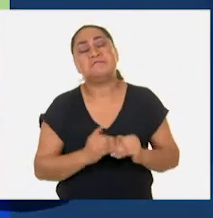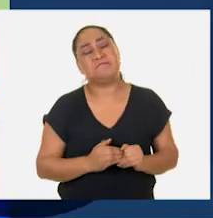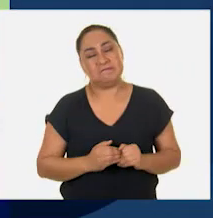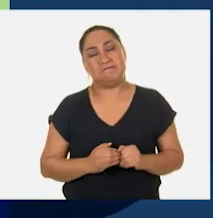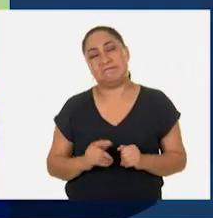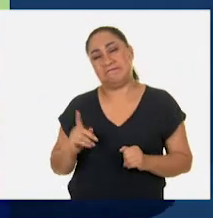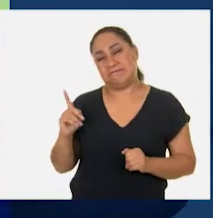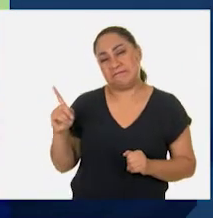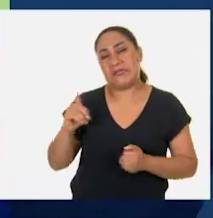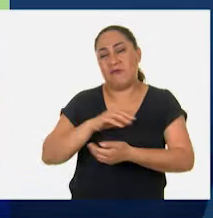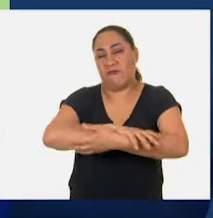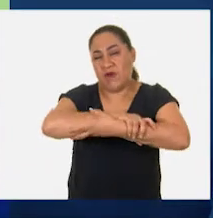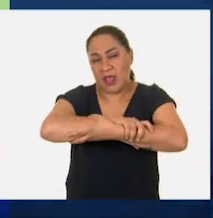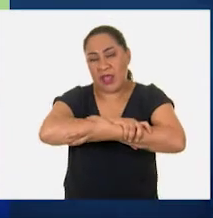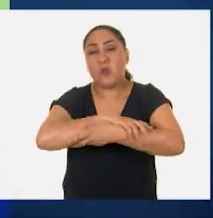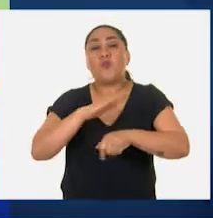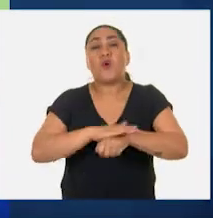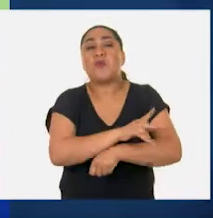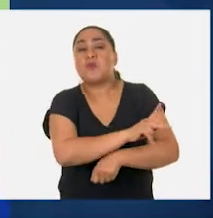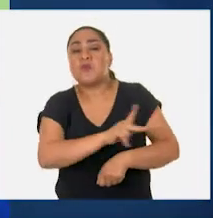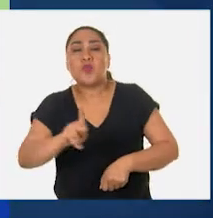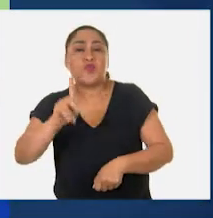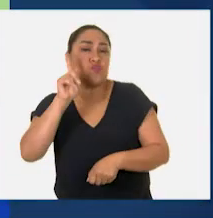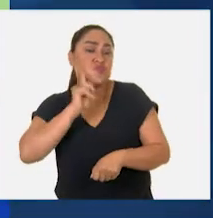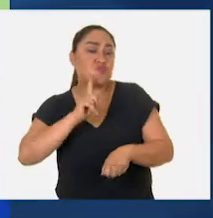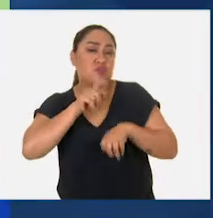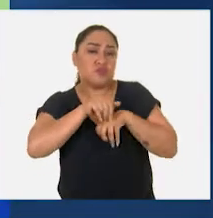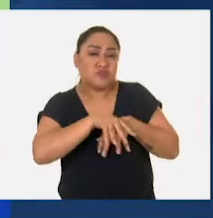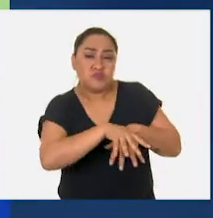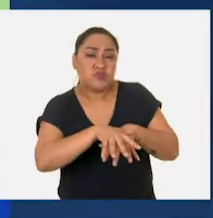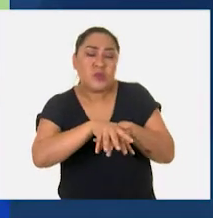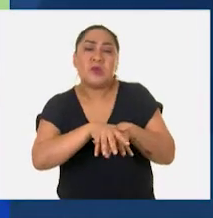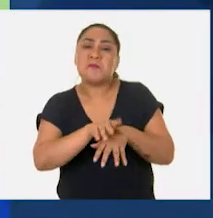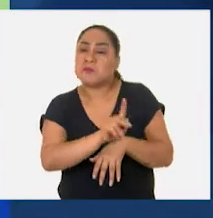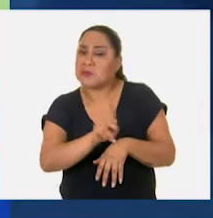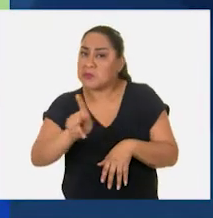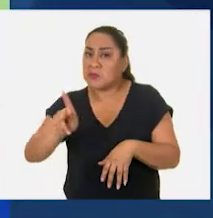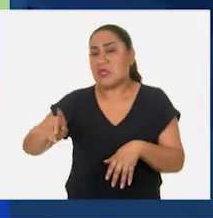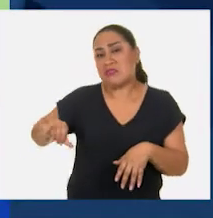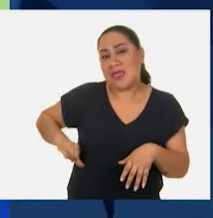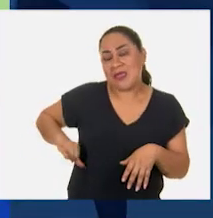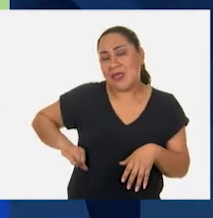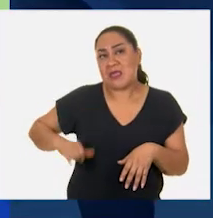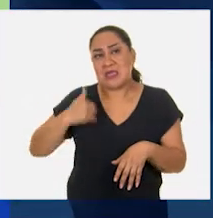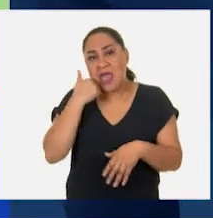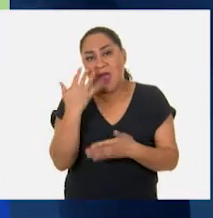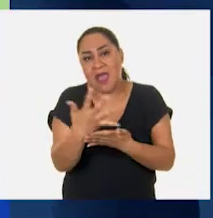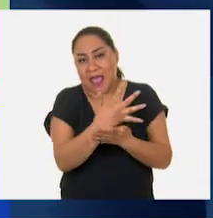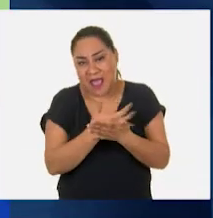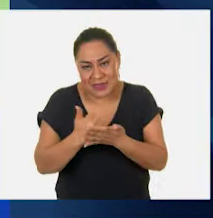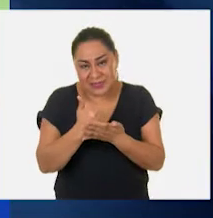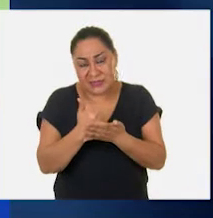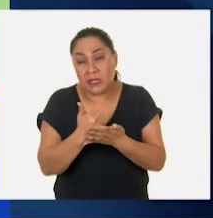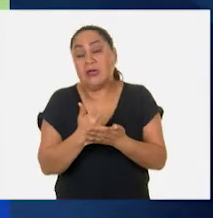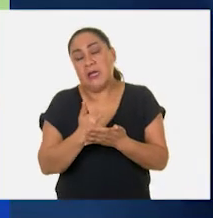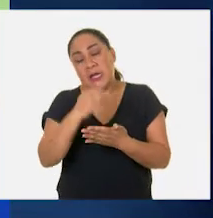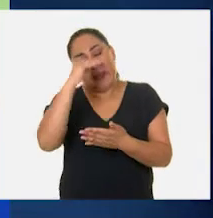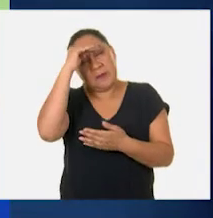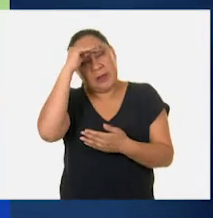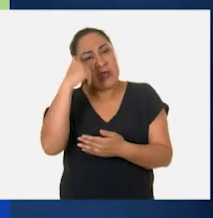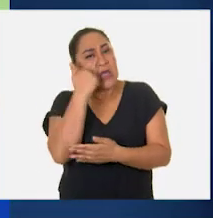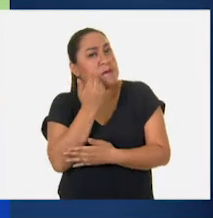trata de una sociedad civil que tiene los mismos intereses altruistas, además de que busca ese trato